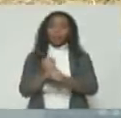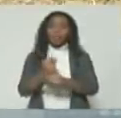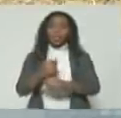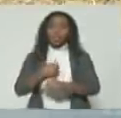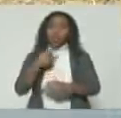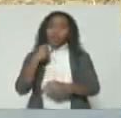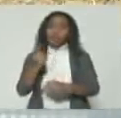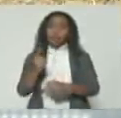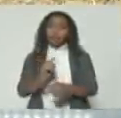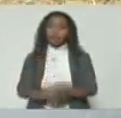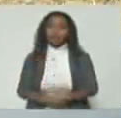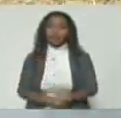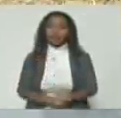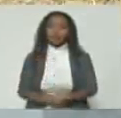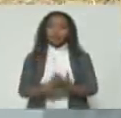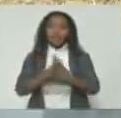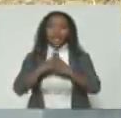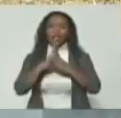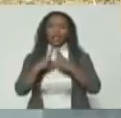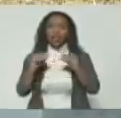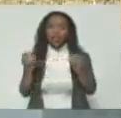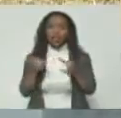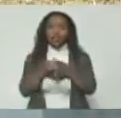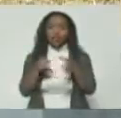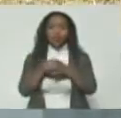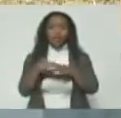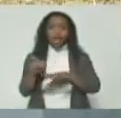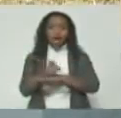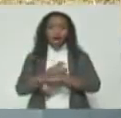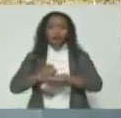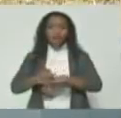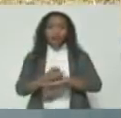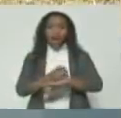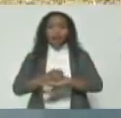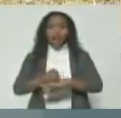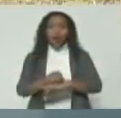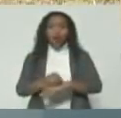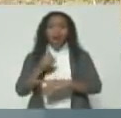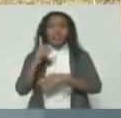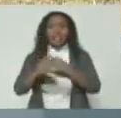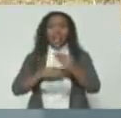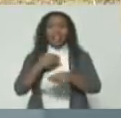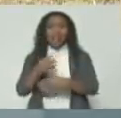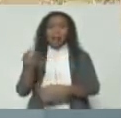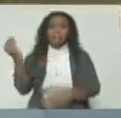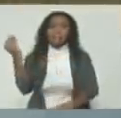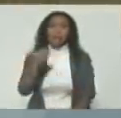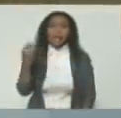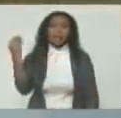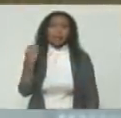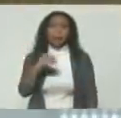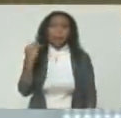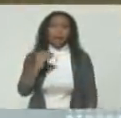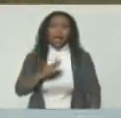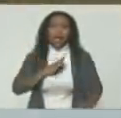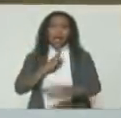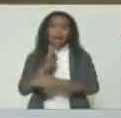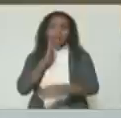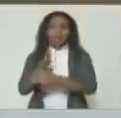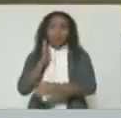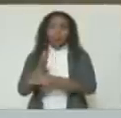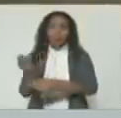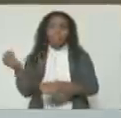digo a todo el aparato de gobierno, hay que hacer más. Hay que ir más